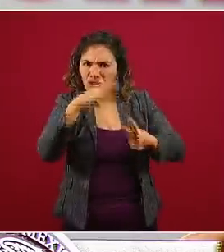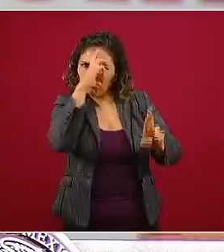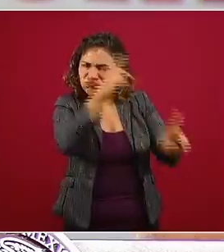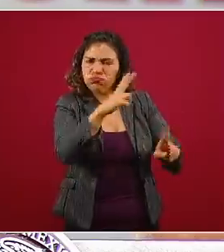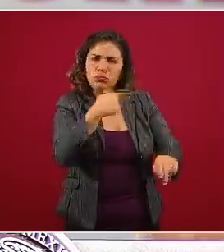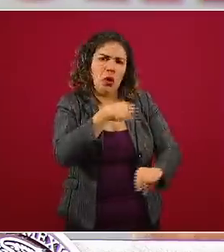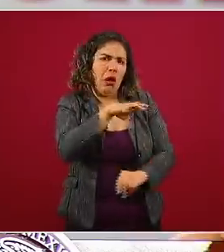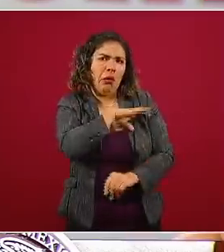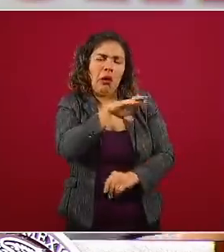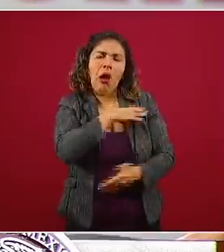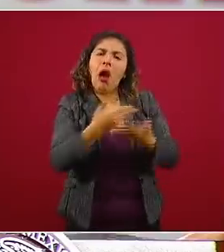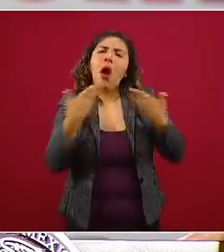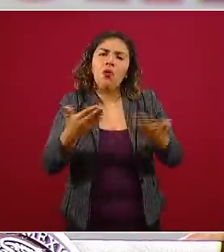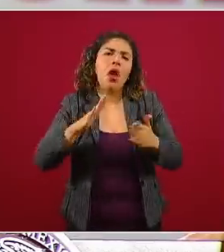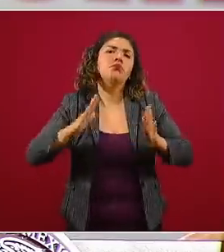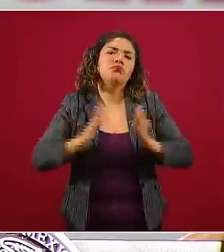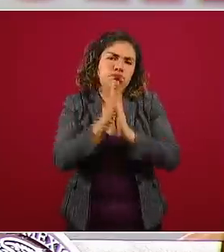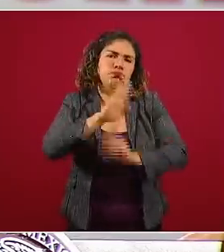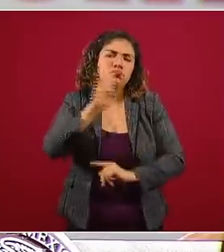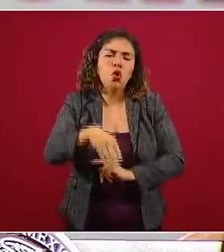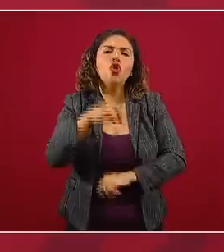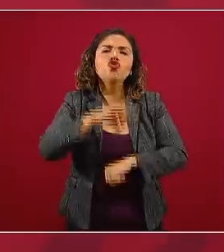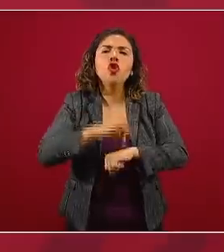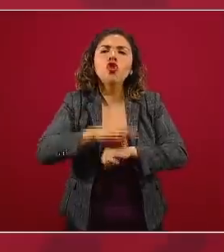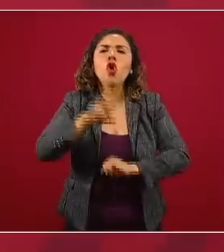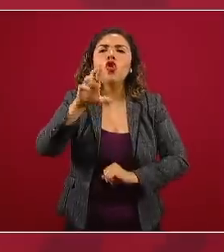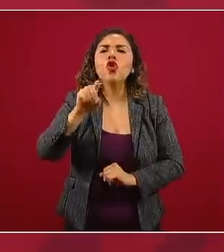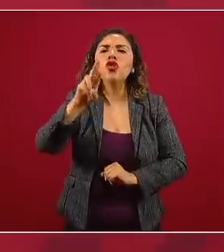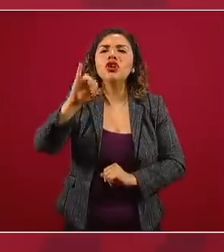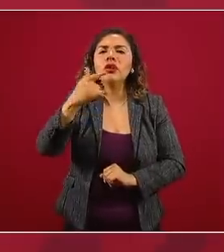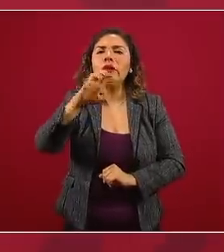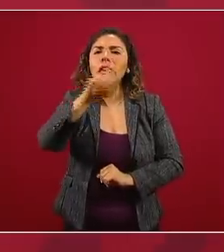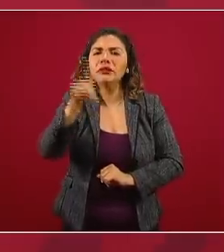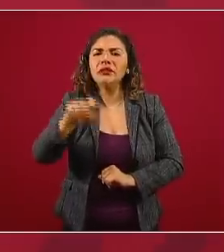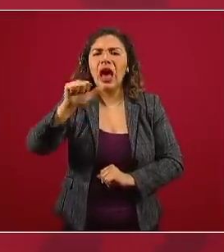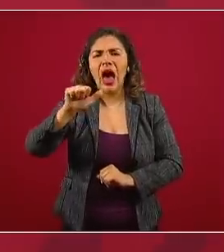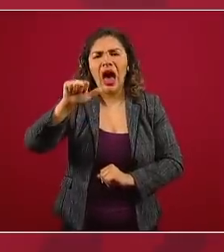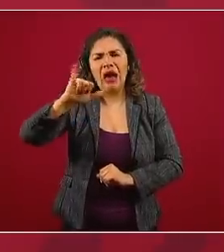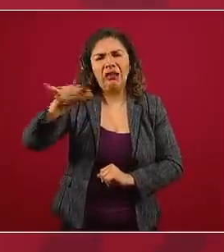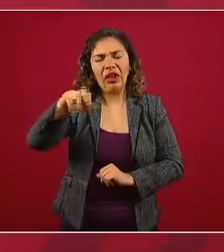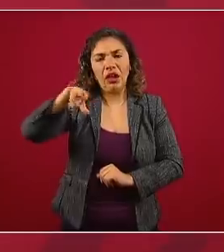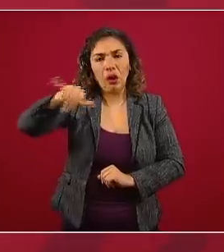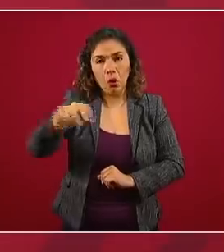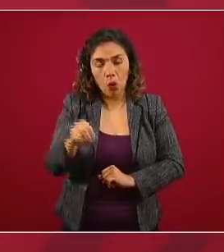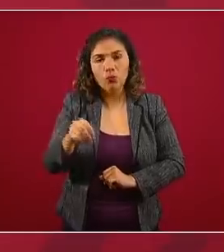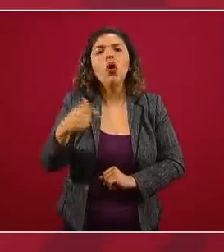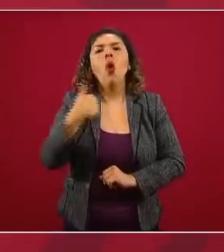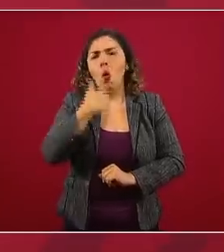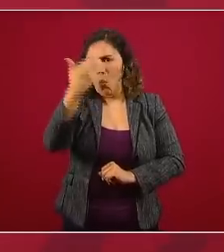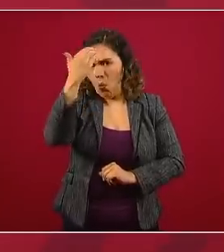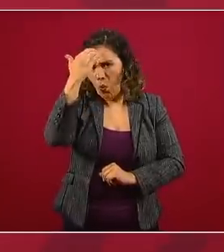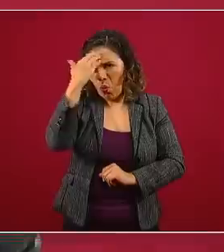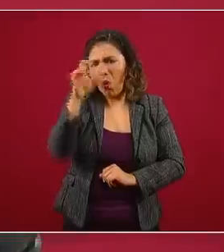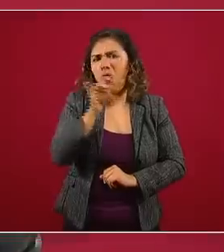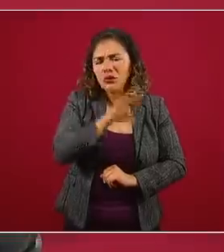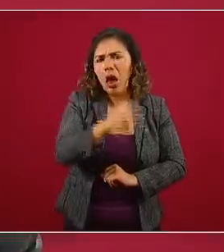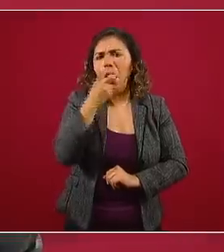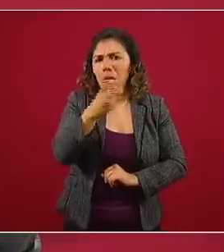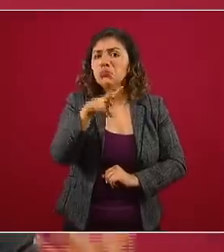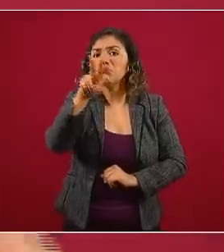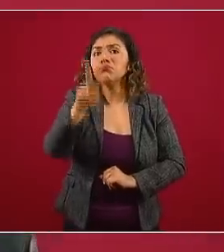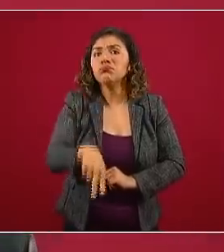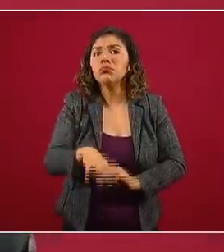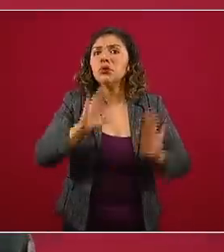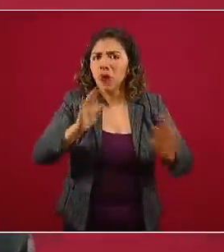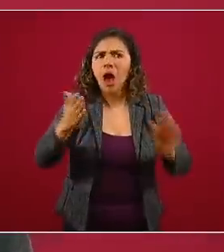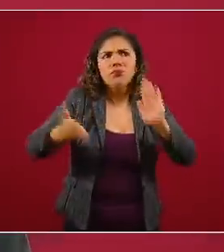colega en paz descanse el doctor rodríguez ajenjo carlos rodríguez ajenjo y conozco que efectivamente